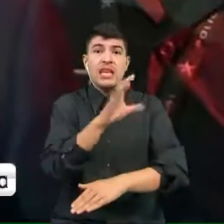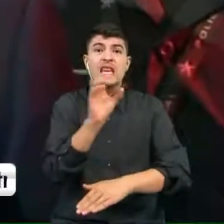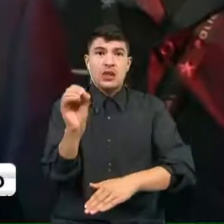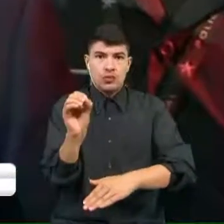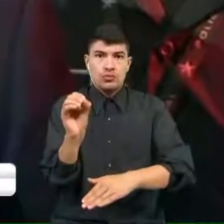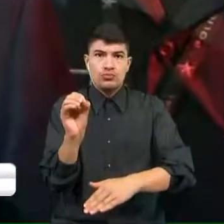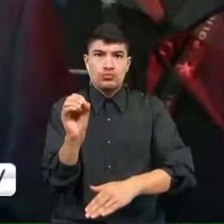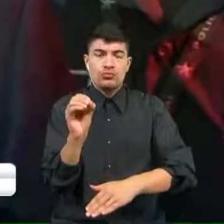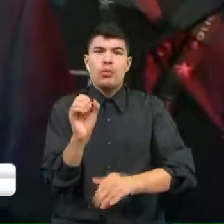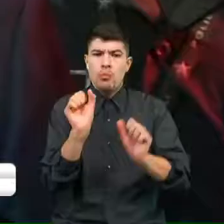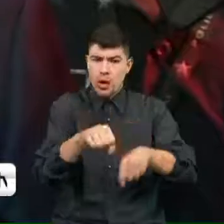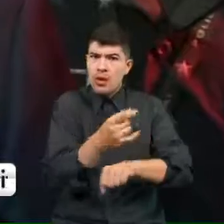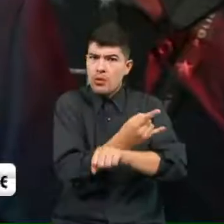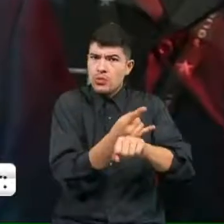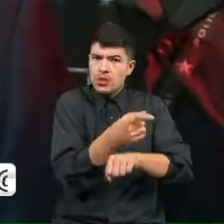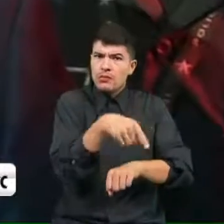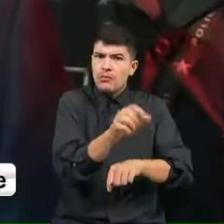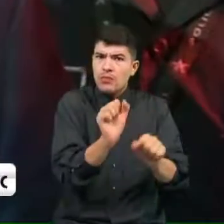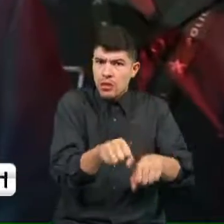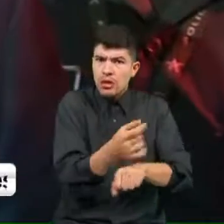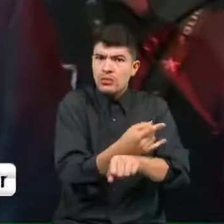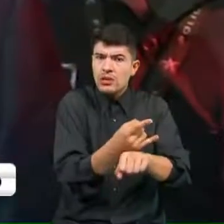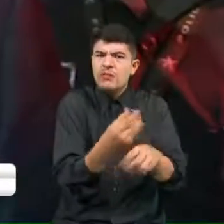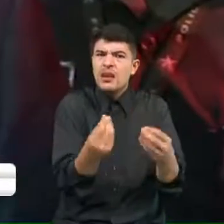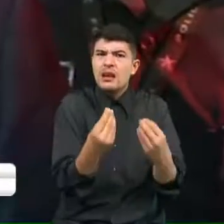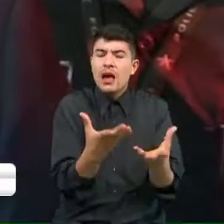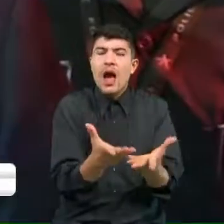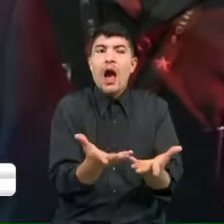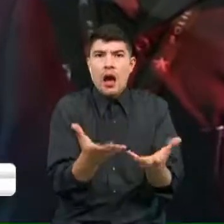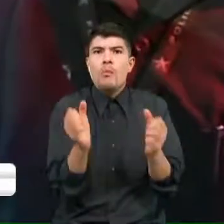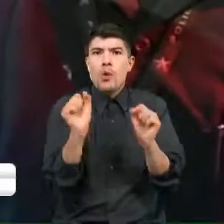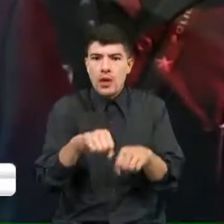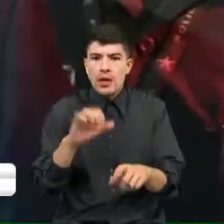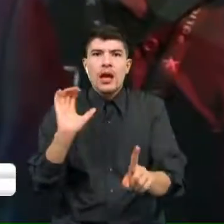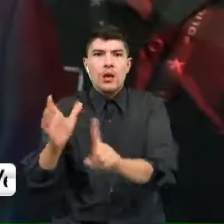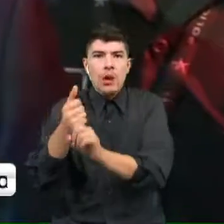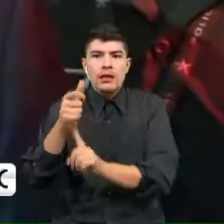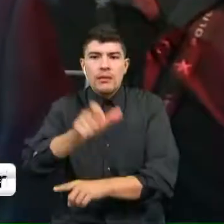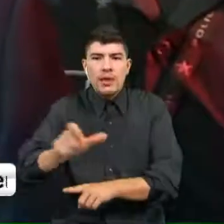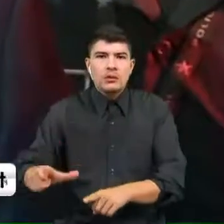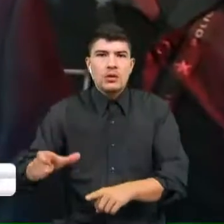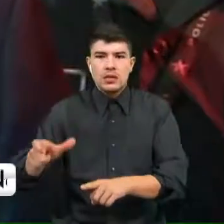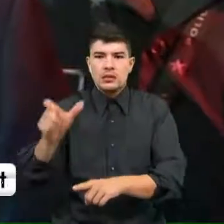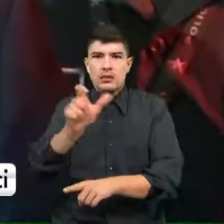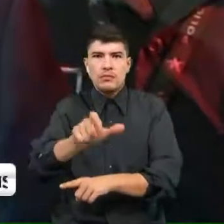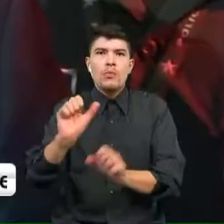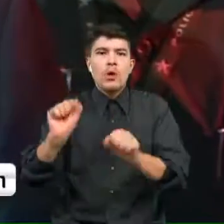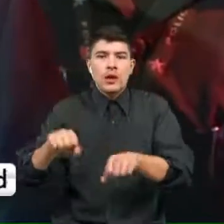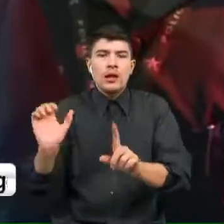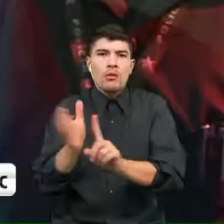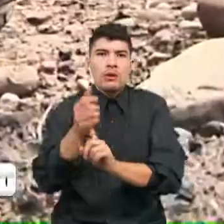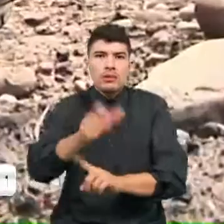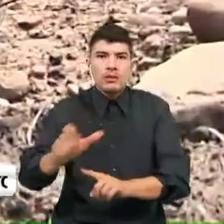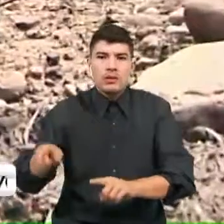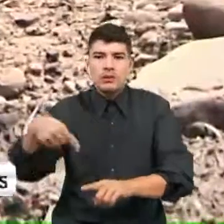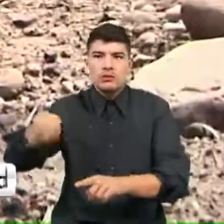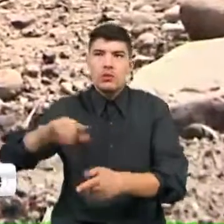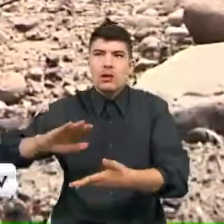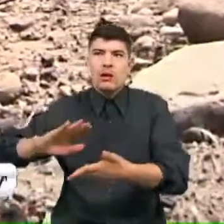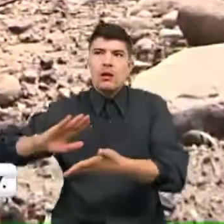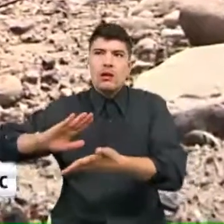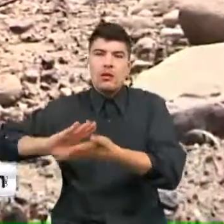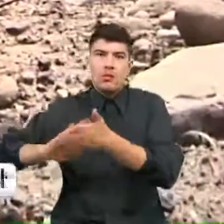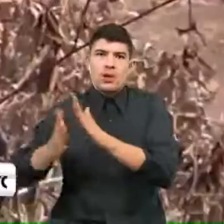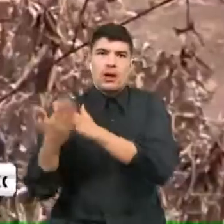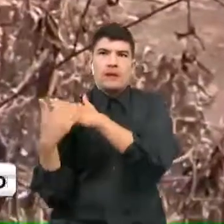de pesos y esos recursos se pueden utilizar precisamente para poder dar con el paradero de quienes están atentando contra nuestra policía nacional cerca